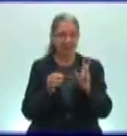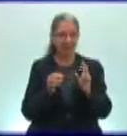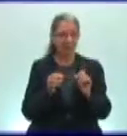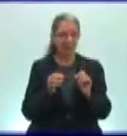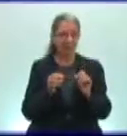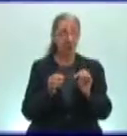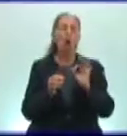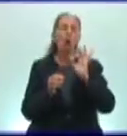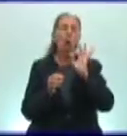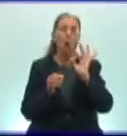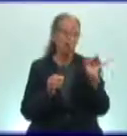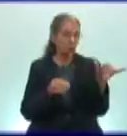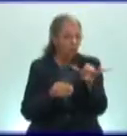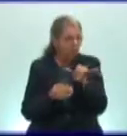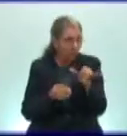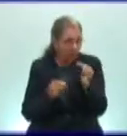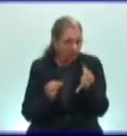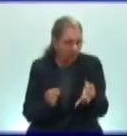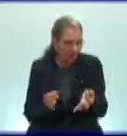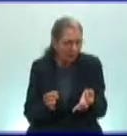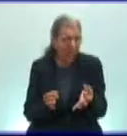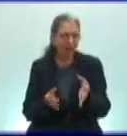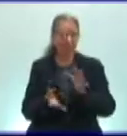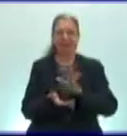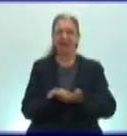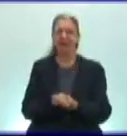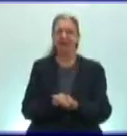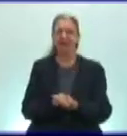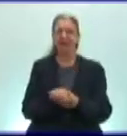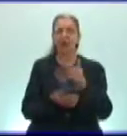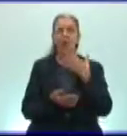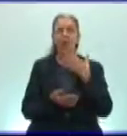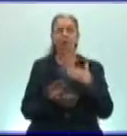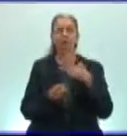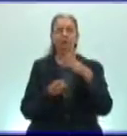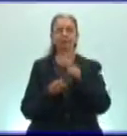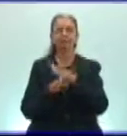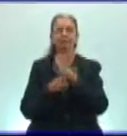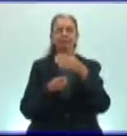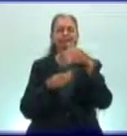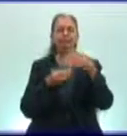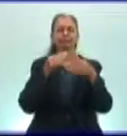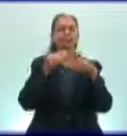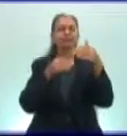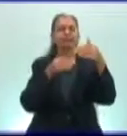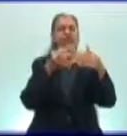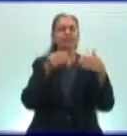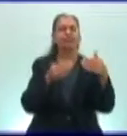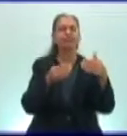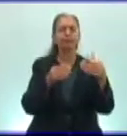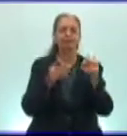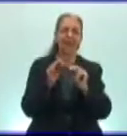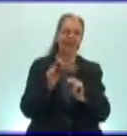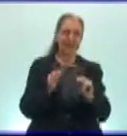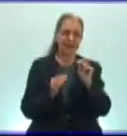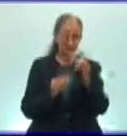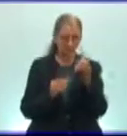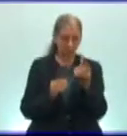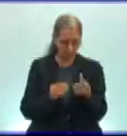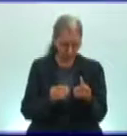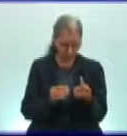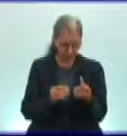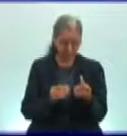tiene 8 electrones. ¿Y cómo están distribuidos? Ya ustedes conocen que el primer